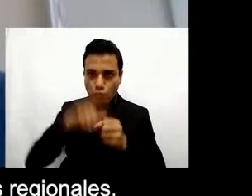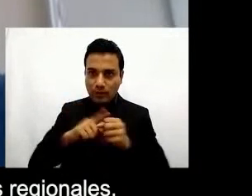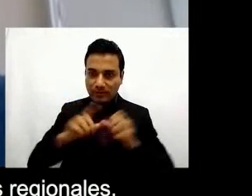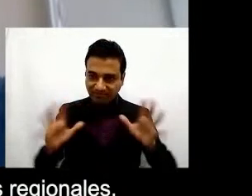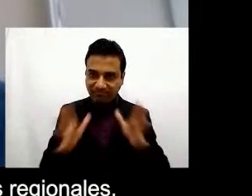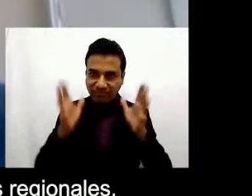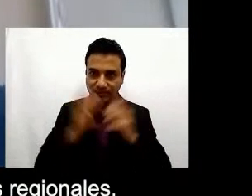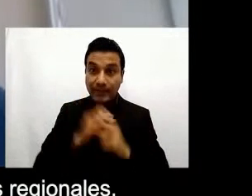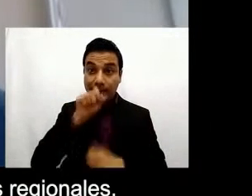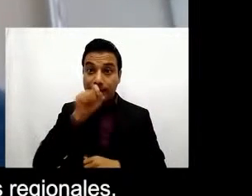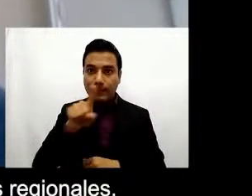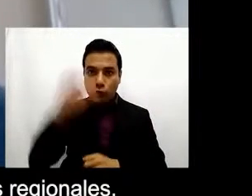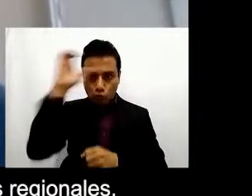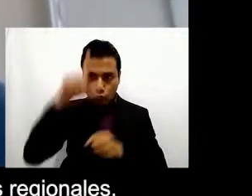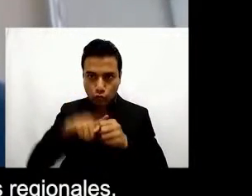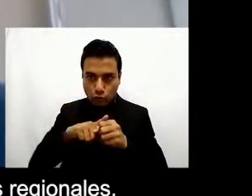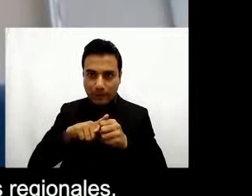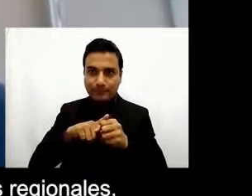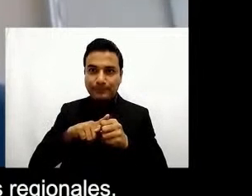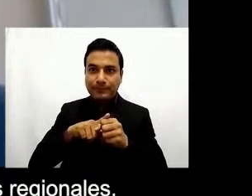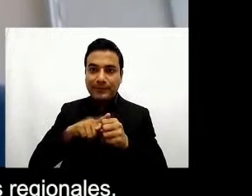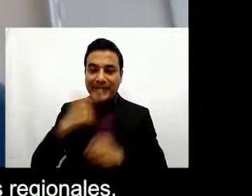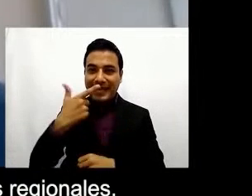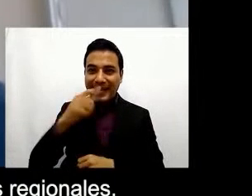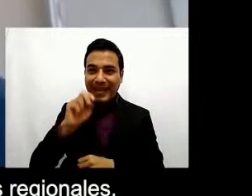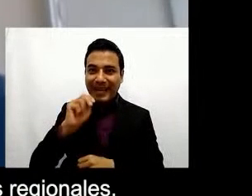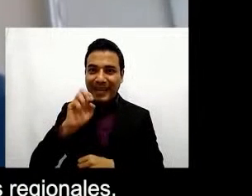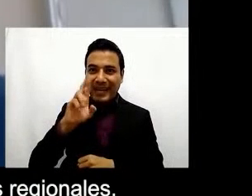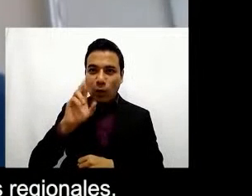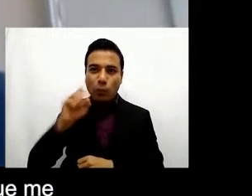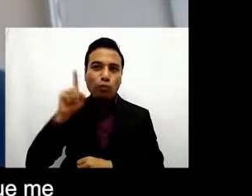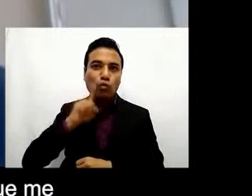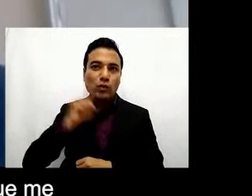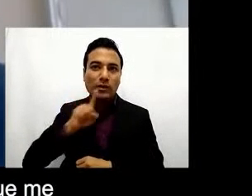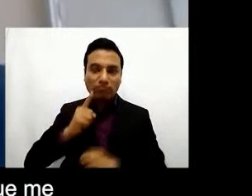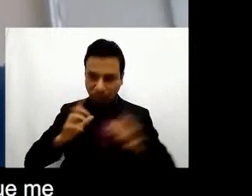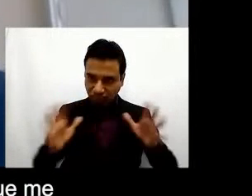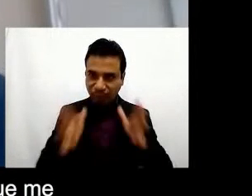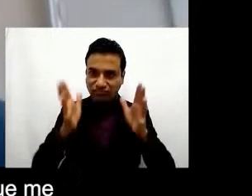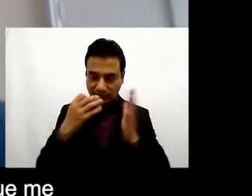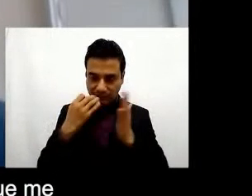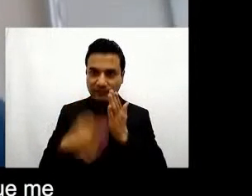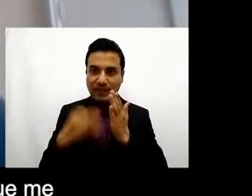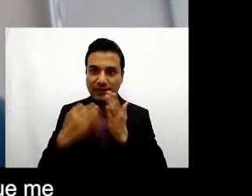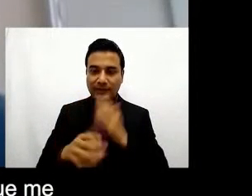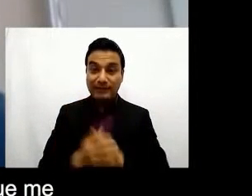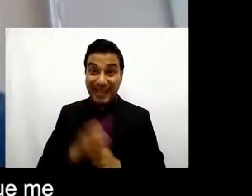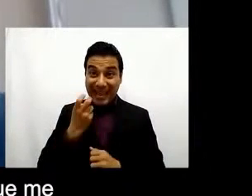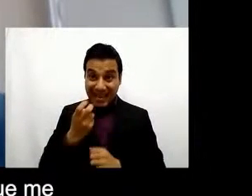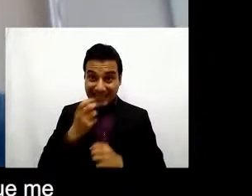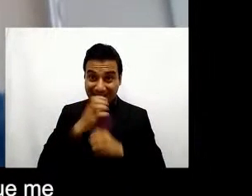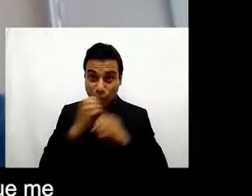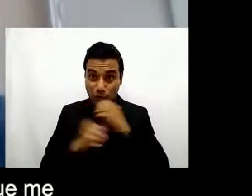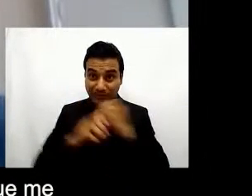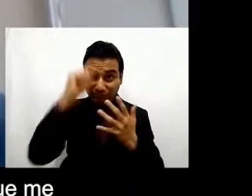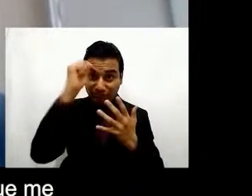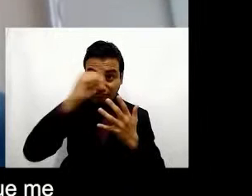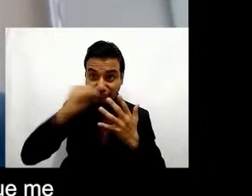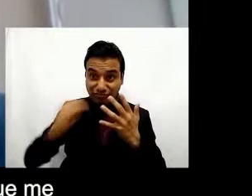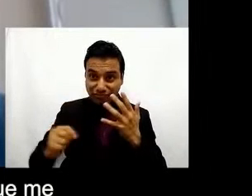con perspectiva de género. Ese tipo de aspectos falta todavía precisarse